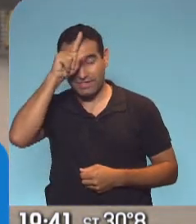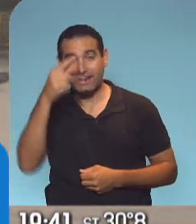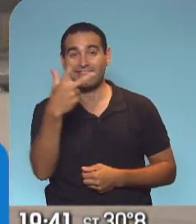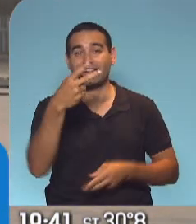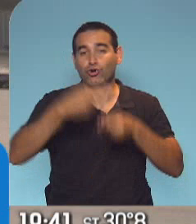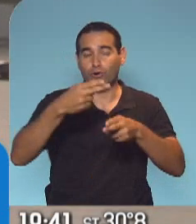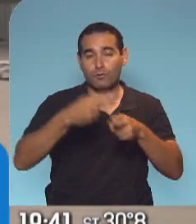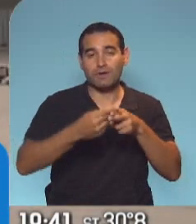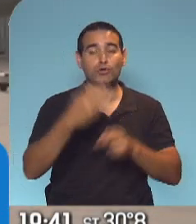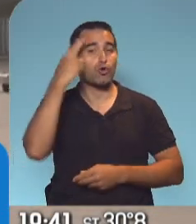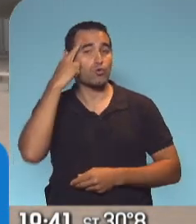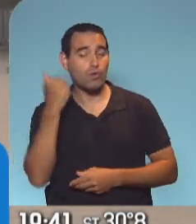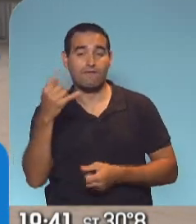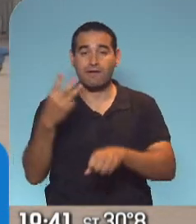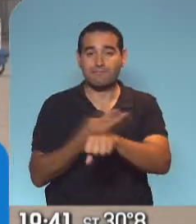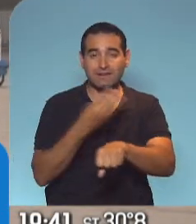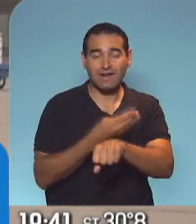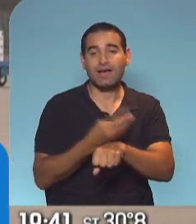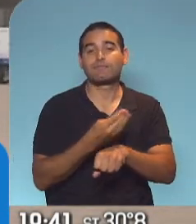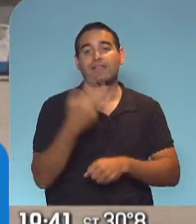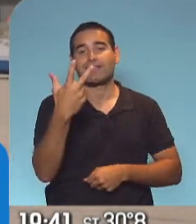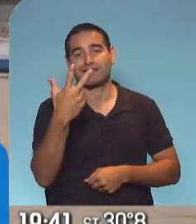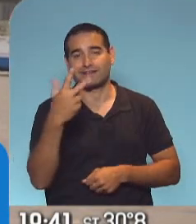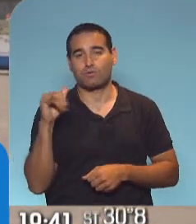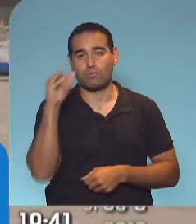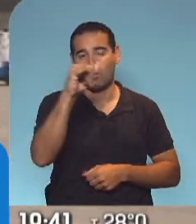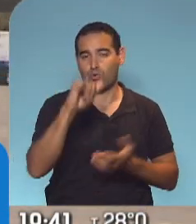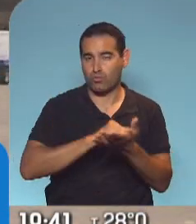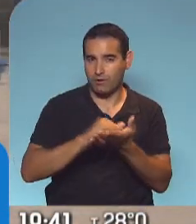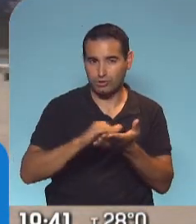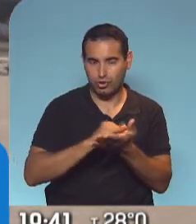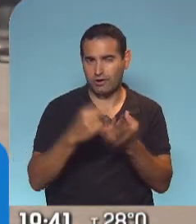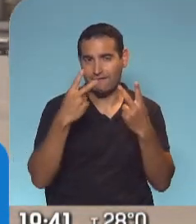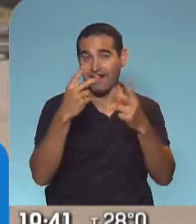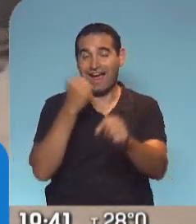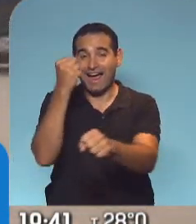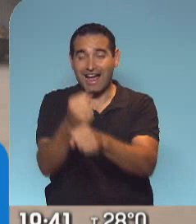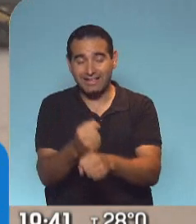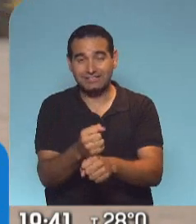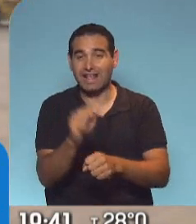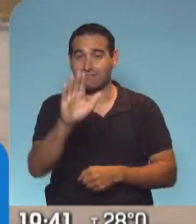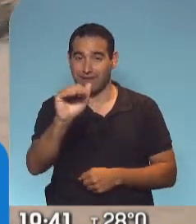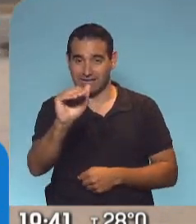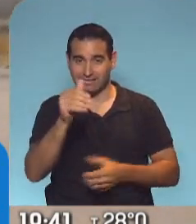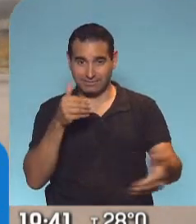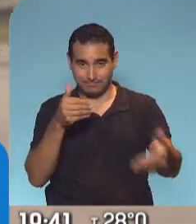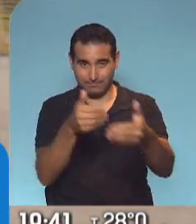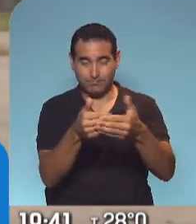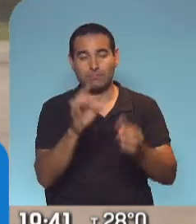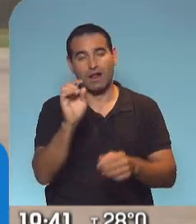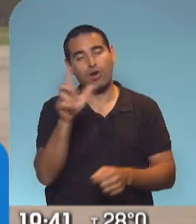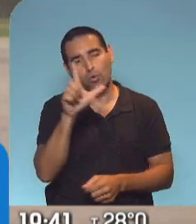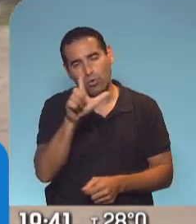Roma, 9 vuelos a Miami y 3 vuelos a Nueva York que van a estar operando hasta el martes, hasta el lunes